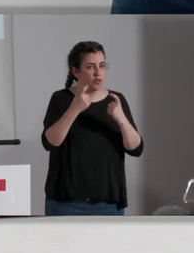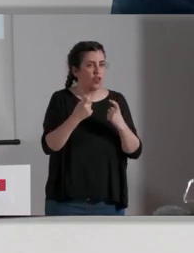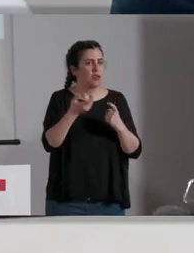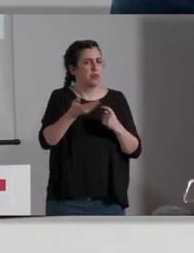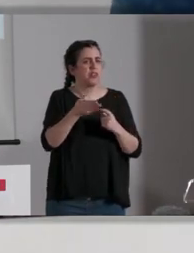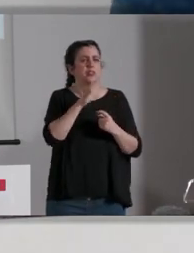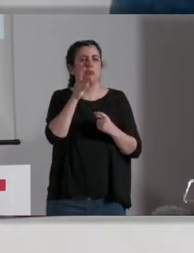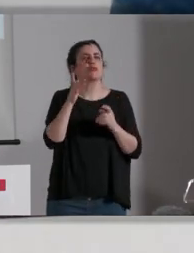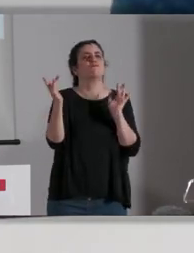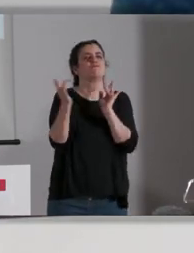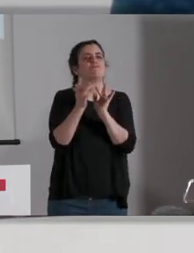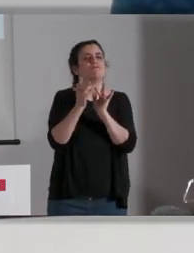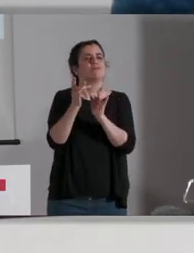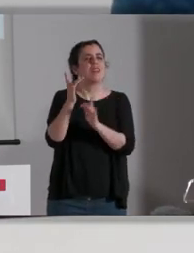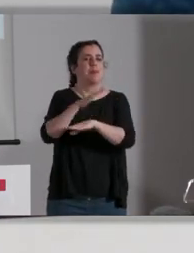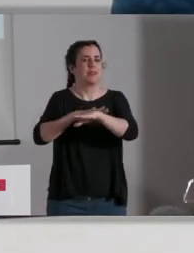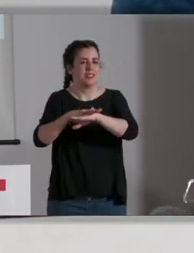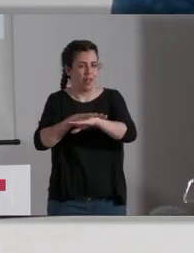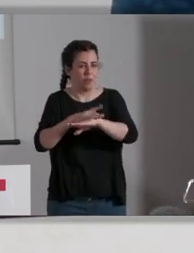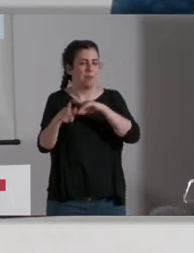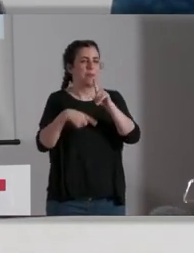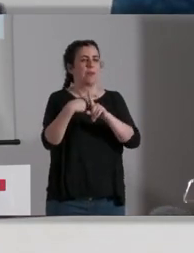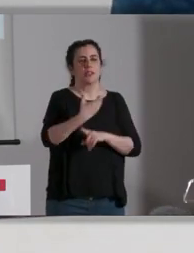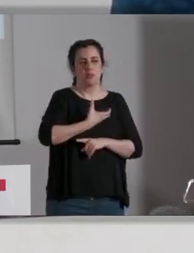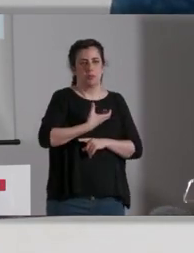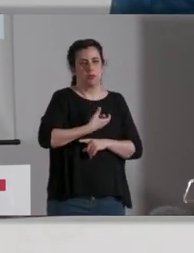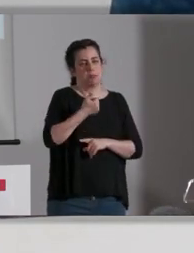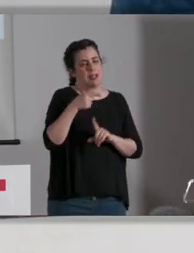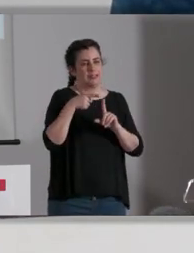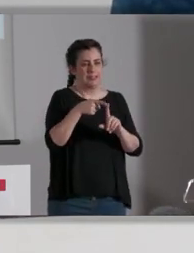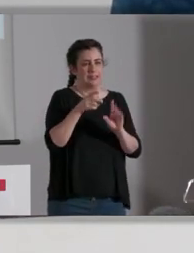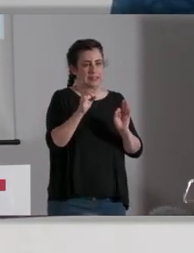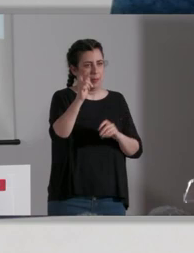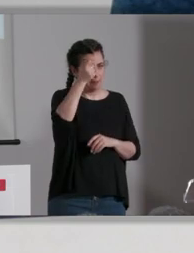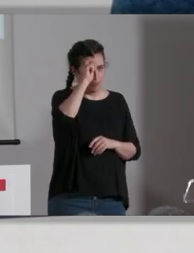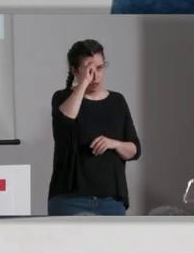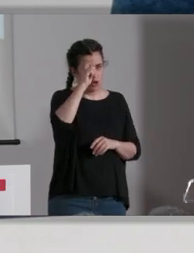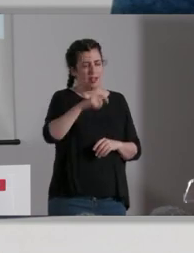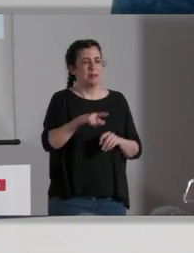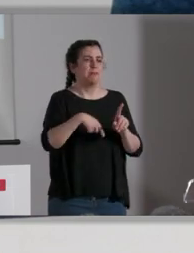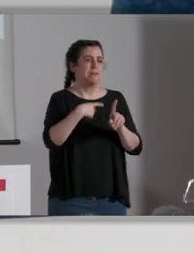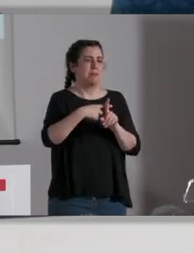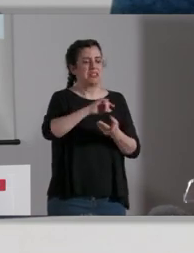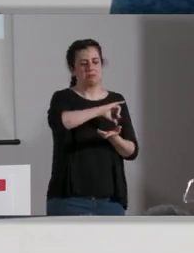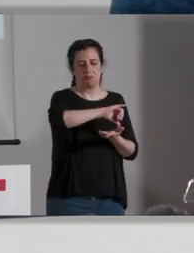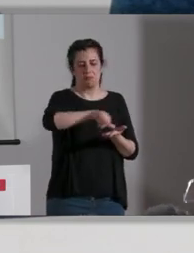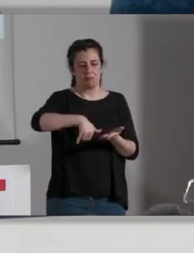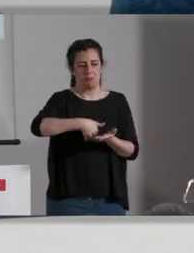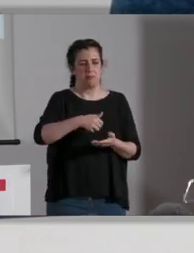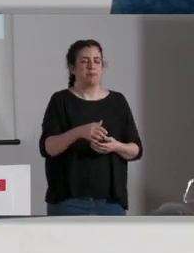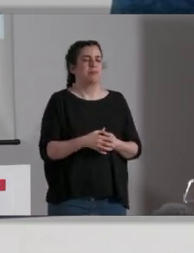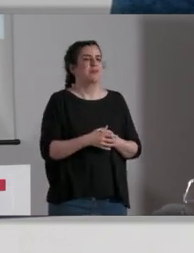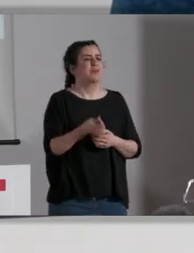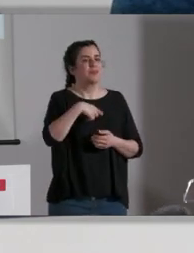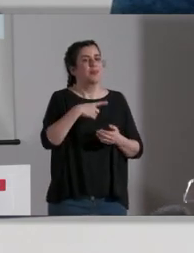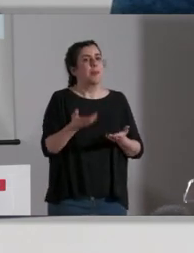administración, con los ayuntamientos, principalmente con el de Pamplona, Iruña y los de su entorno periurbano. A ellos les